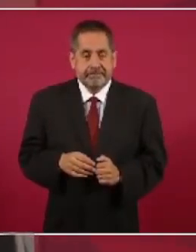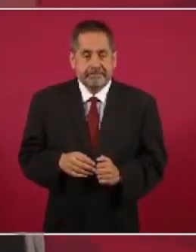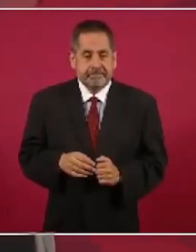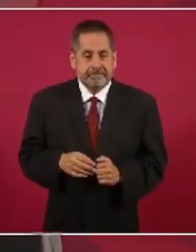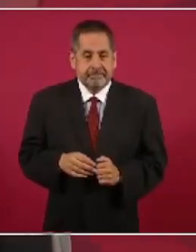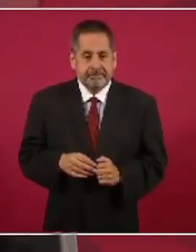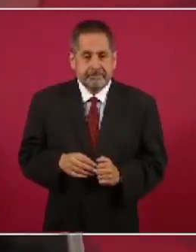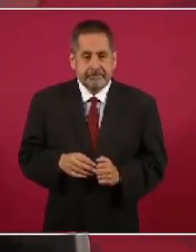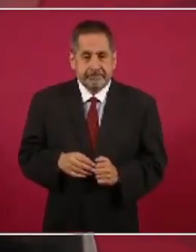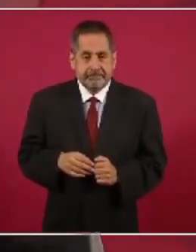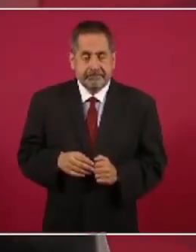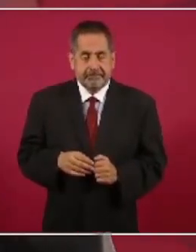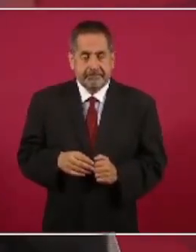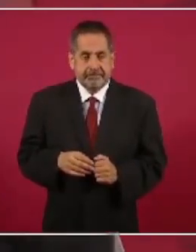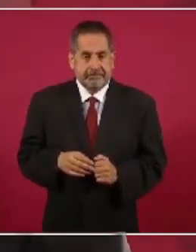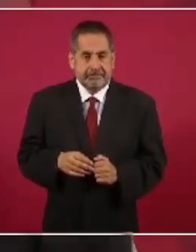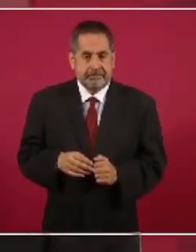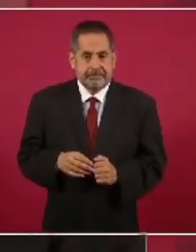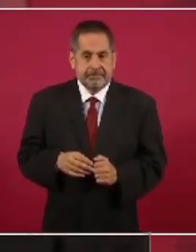de